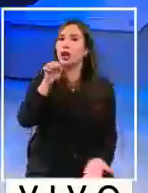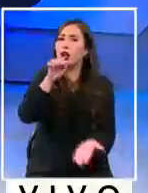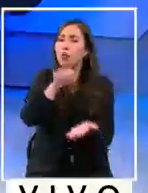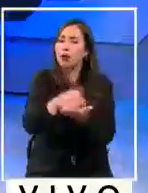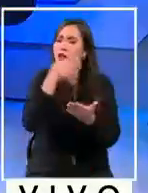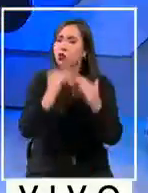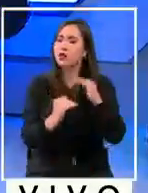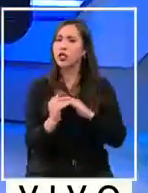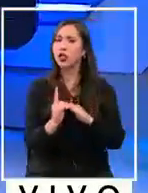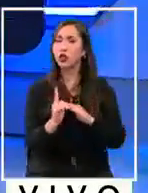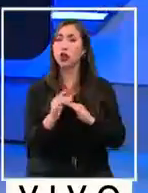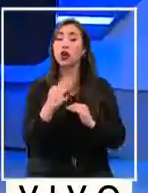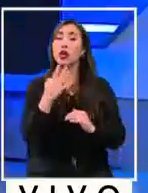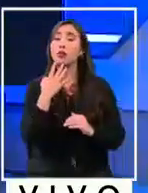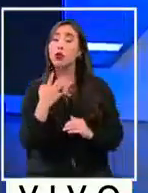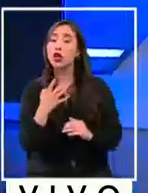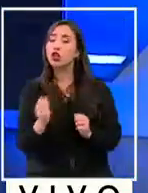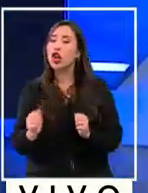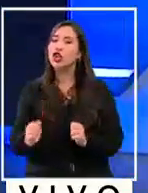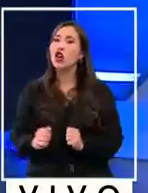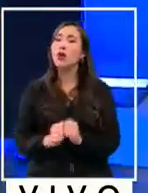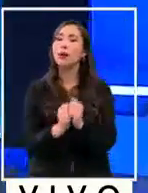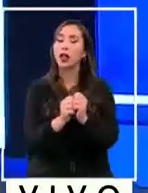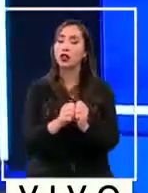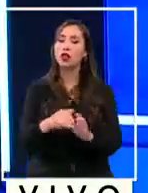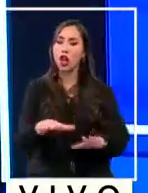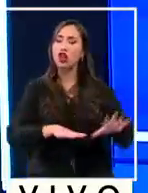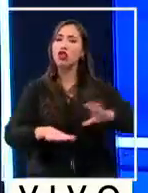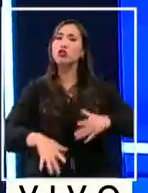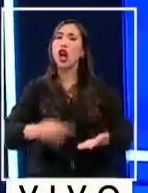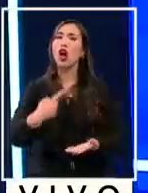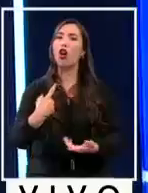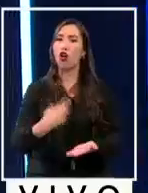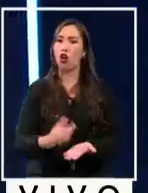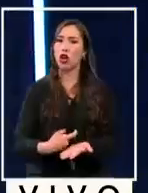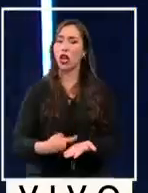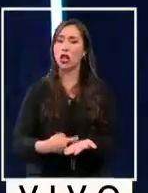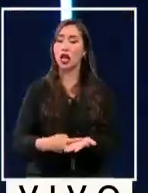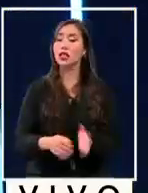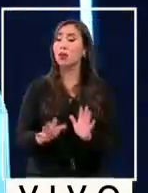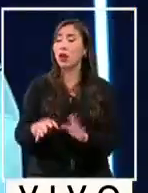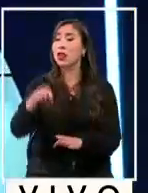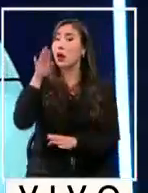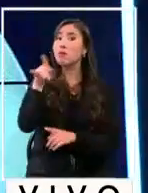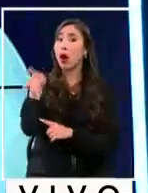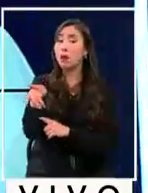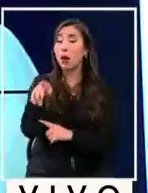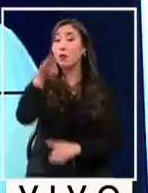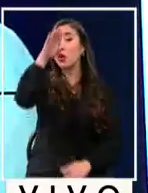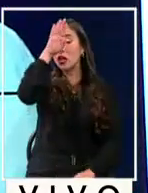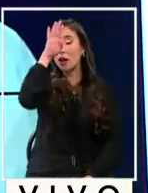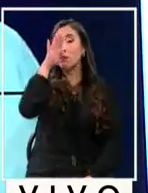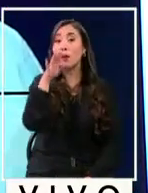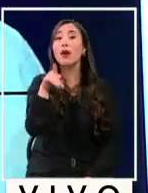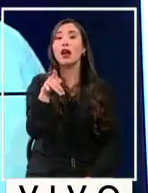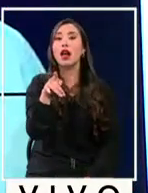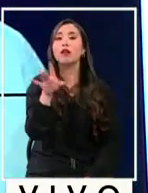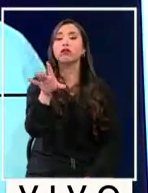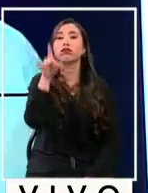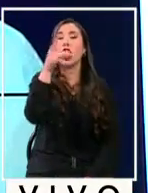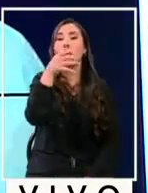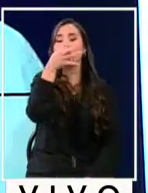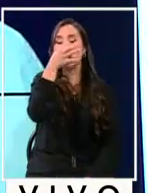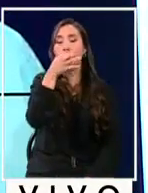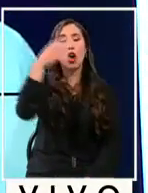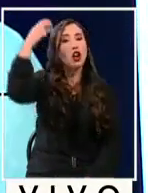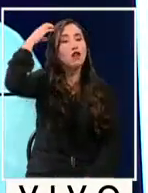Y porque aún no ha ido acompañado de actos concretos. Actos que se esperan del Papa porque él destinó a Osorno, al obispo